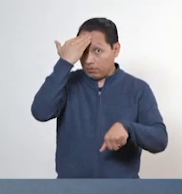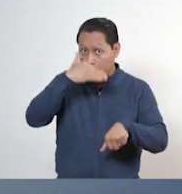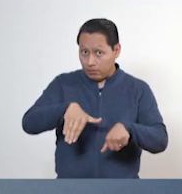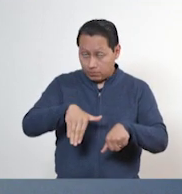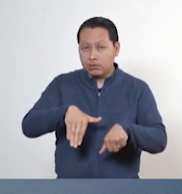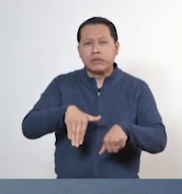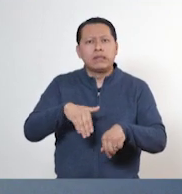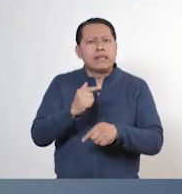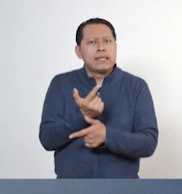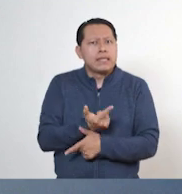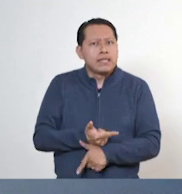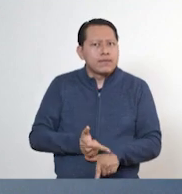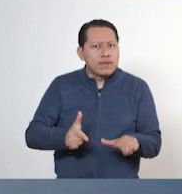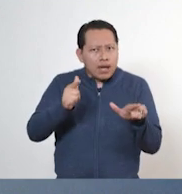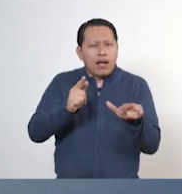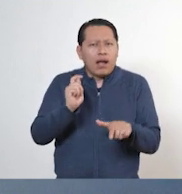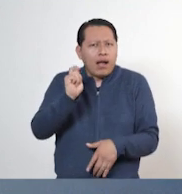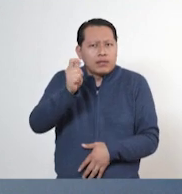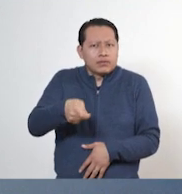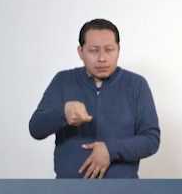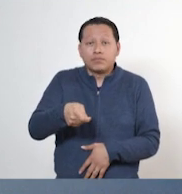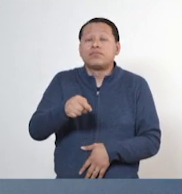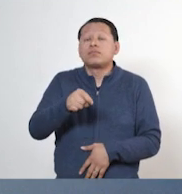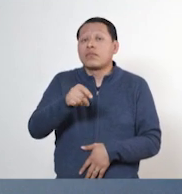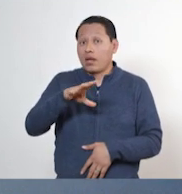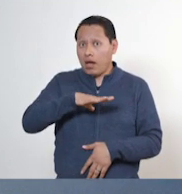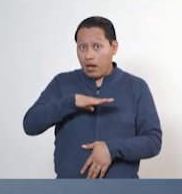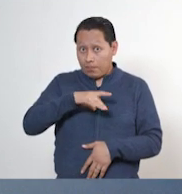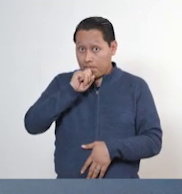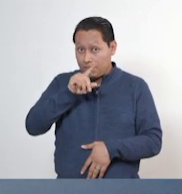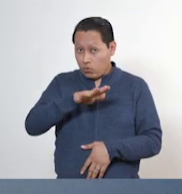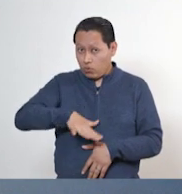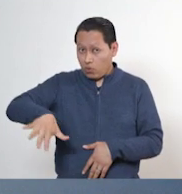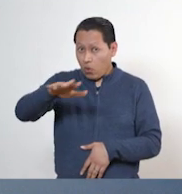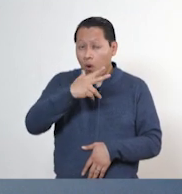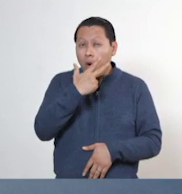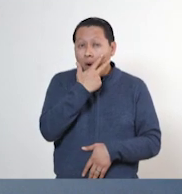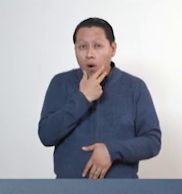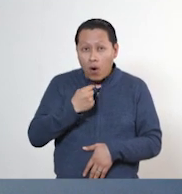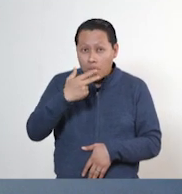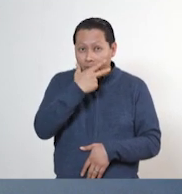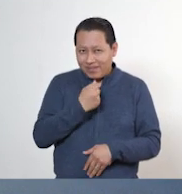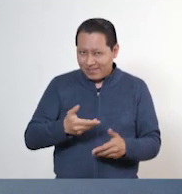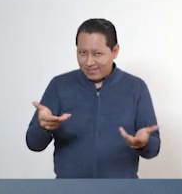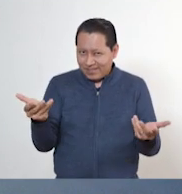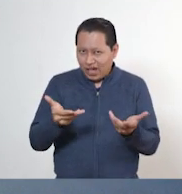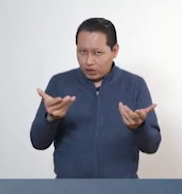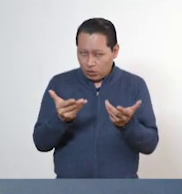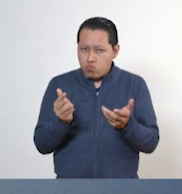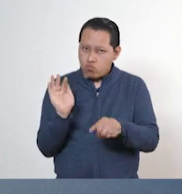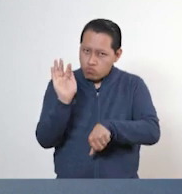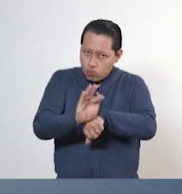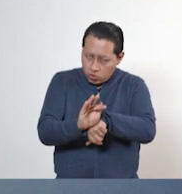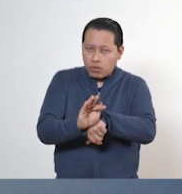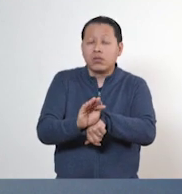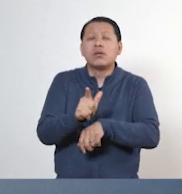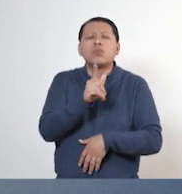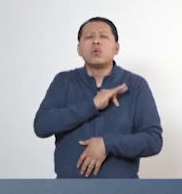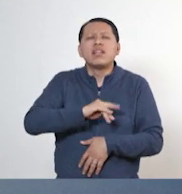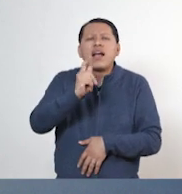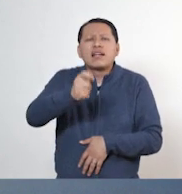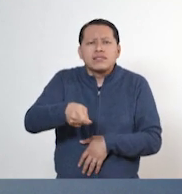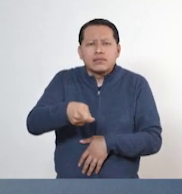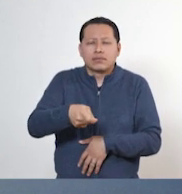dones que los hombres dieron los cielos. Con ella pueden igualarse